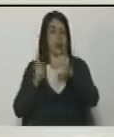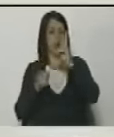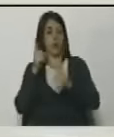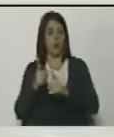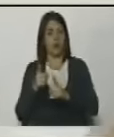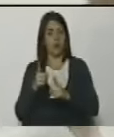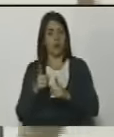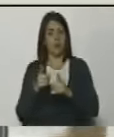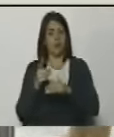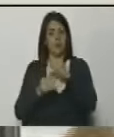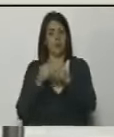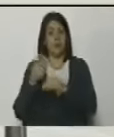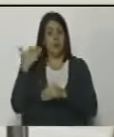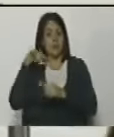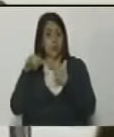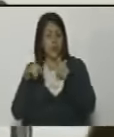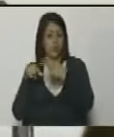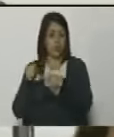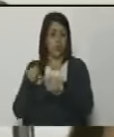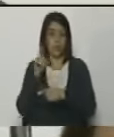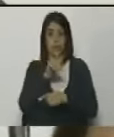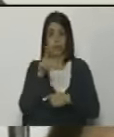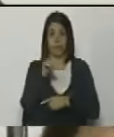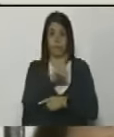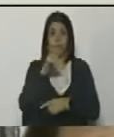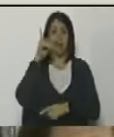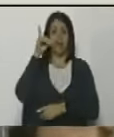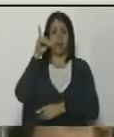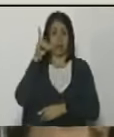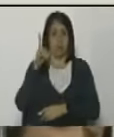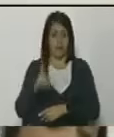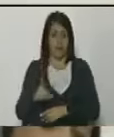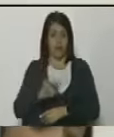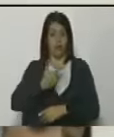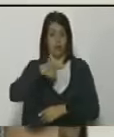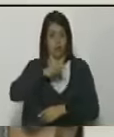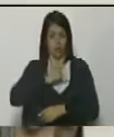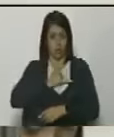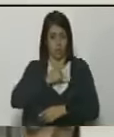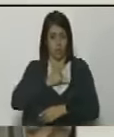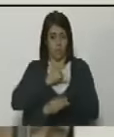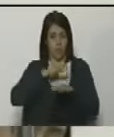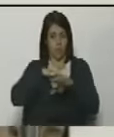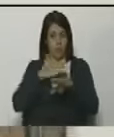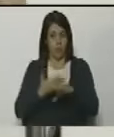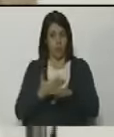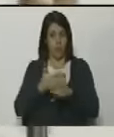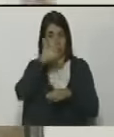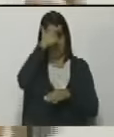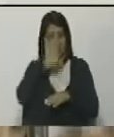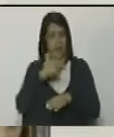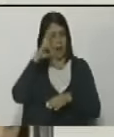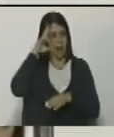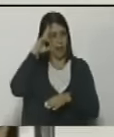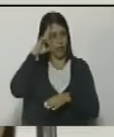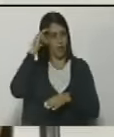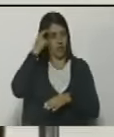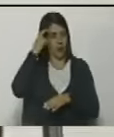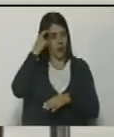tipo de derechos, según él, sino que es un deber hacia nosotros mismos por ser criaturas